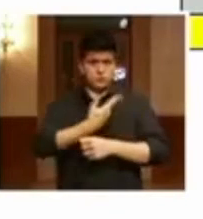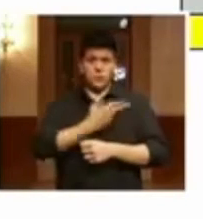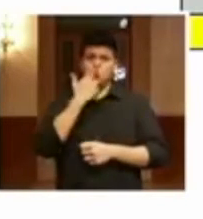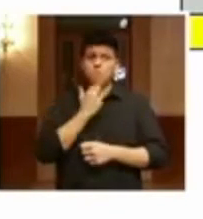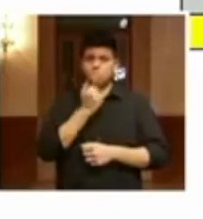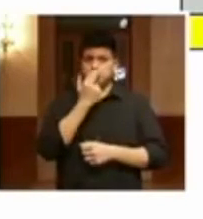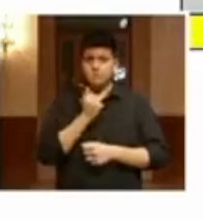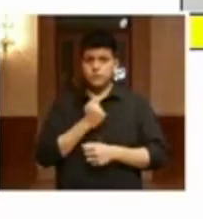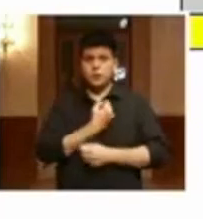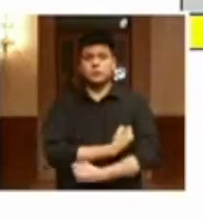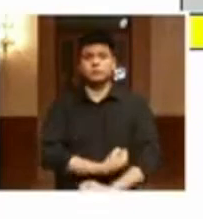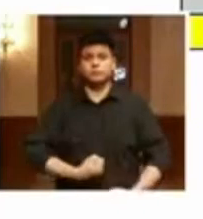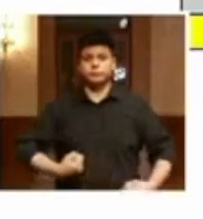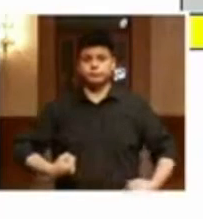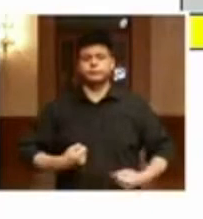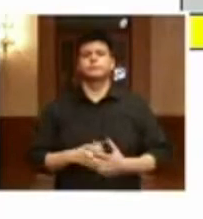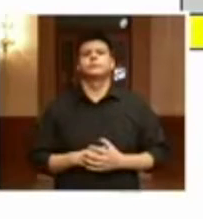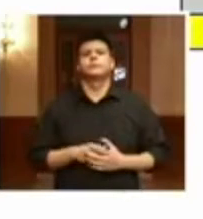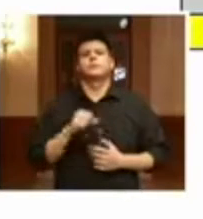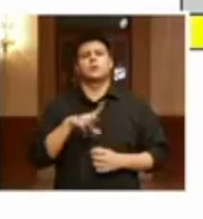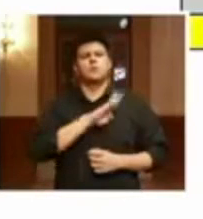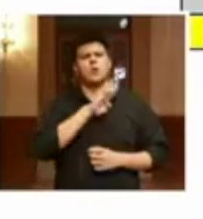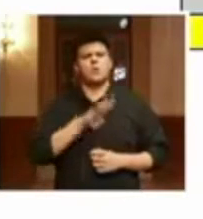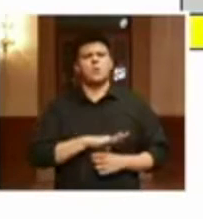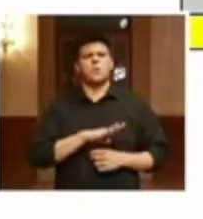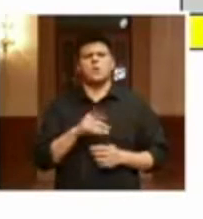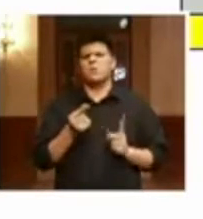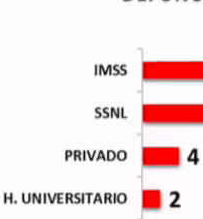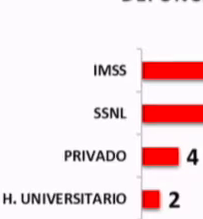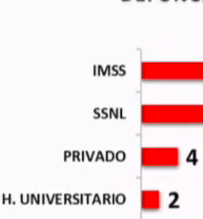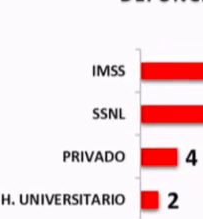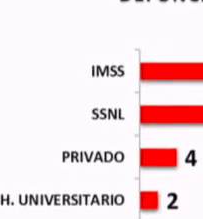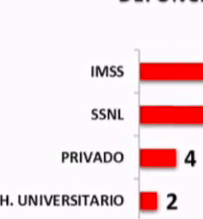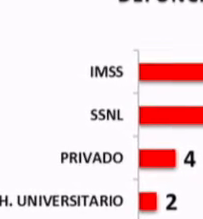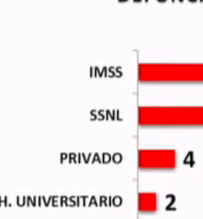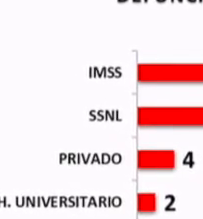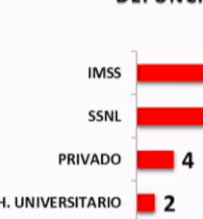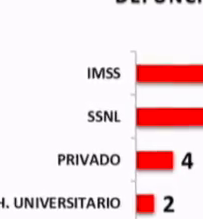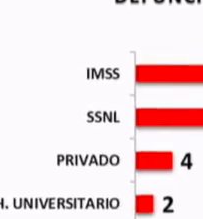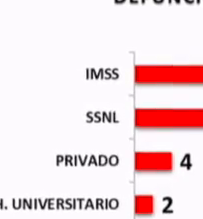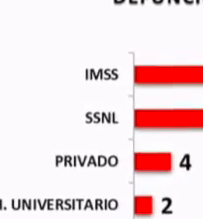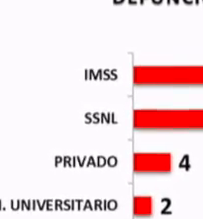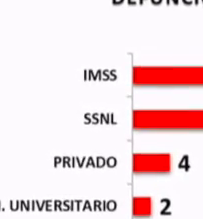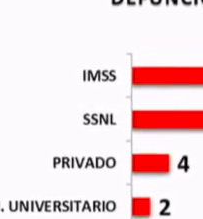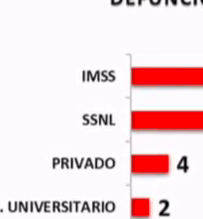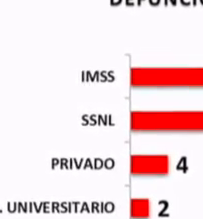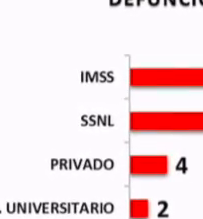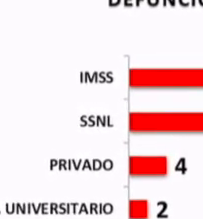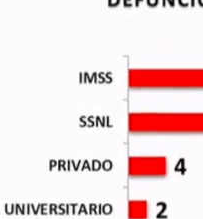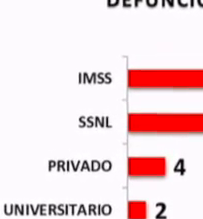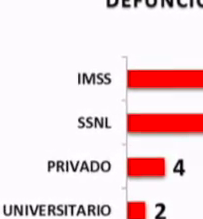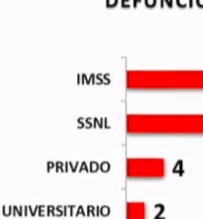mellitus y obesidad y falleció en un hospital del seguro social el 67 por ciento de las muertes en el estado